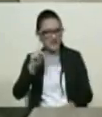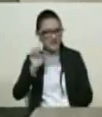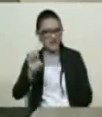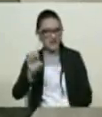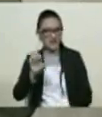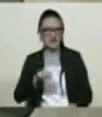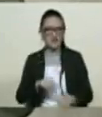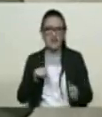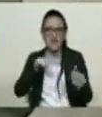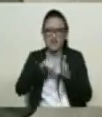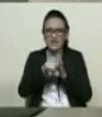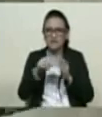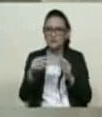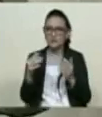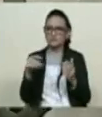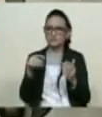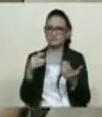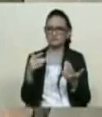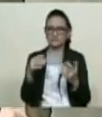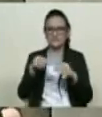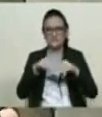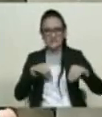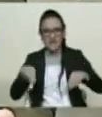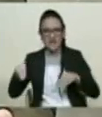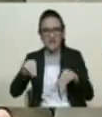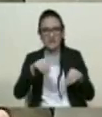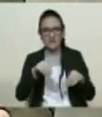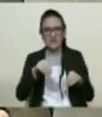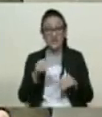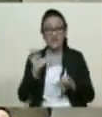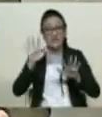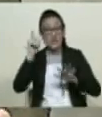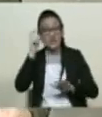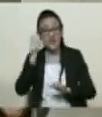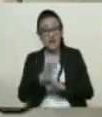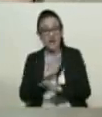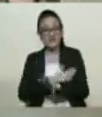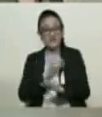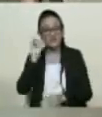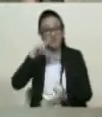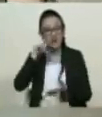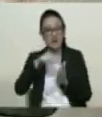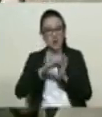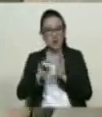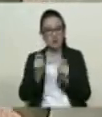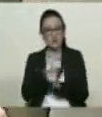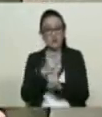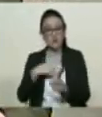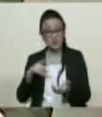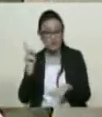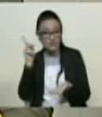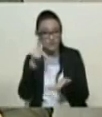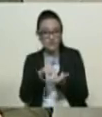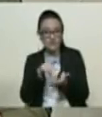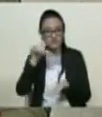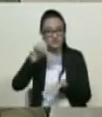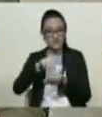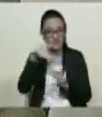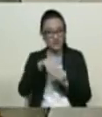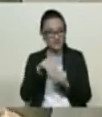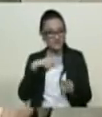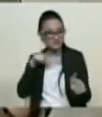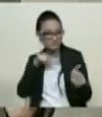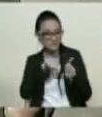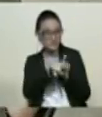sus instalaciones, cuando 10 días antes de la Asamblea Nacional Constituyente, que nosotros fuimos a instalar esos centros de